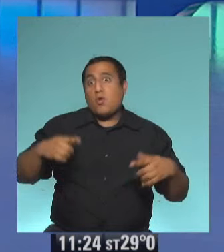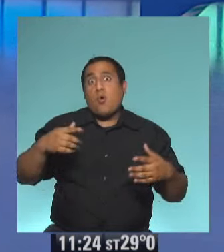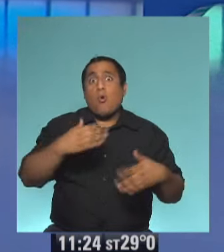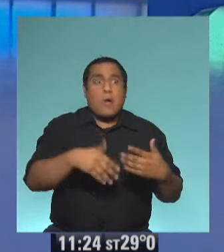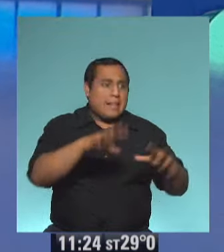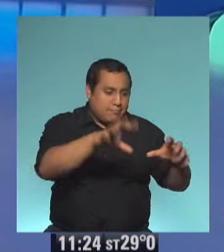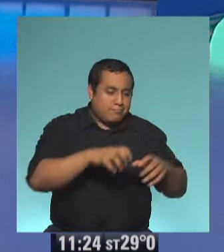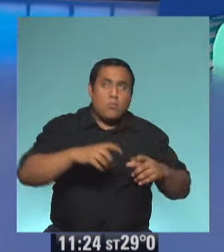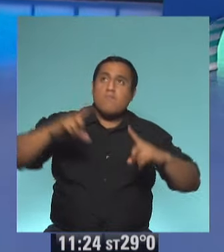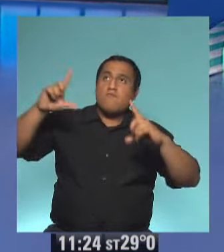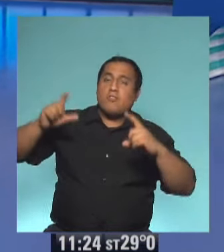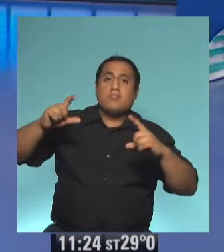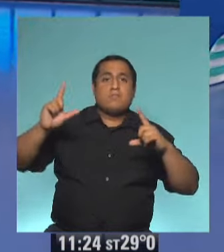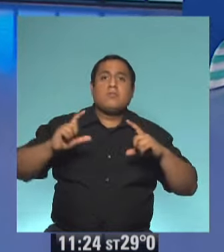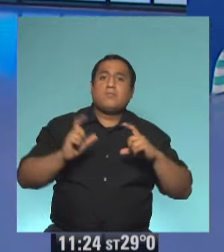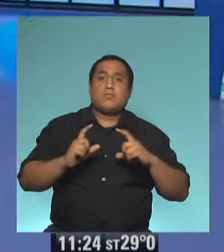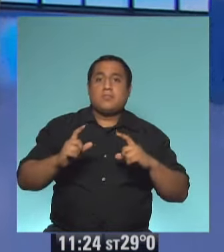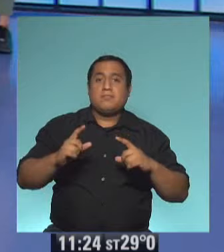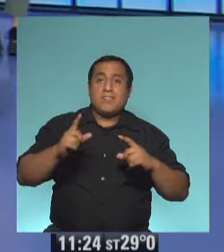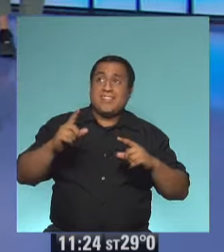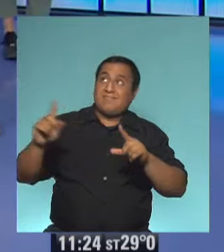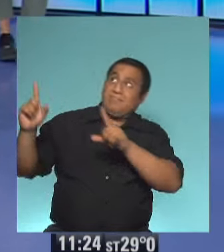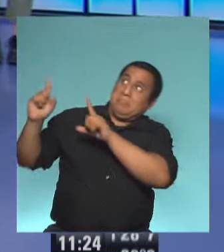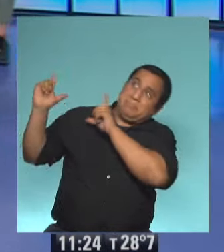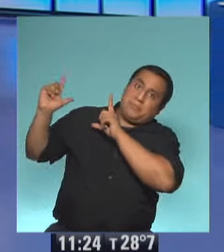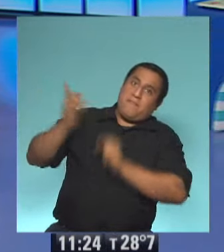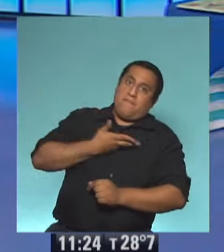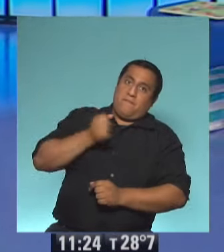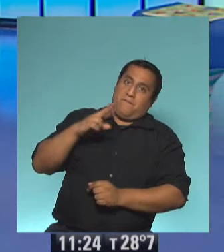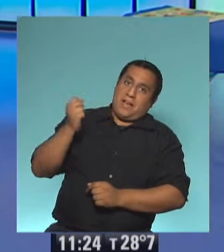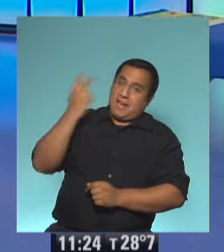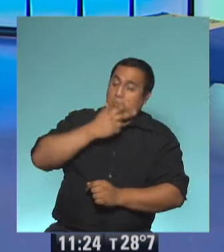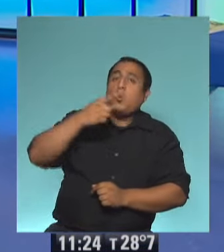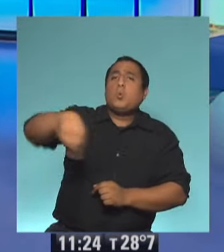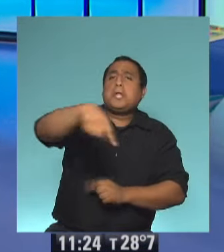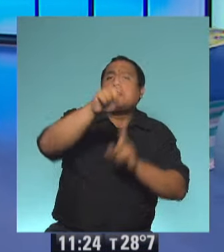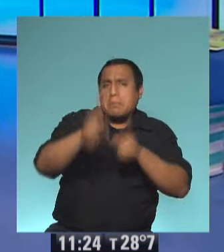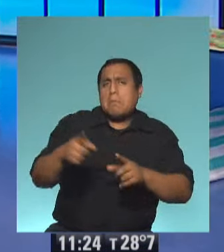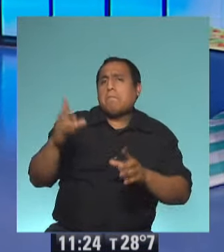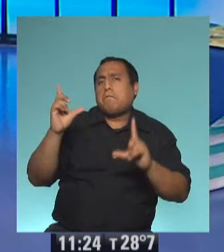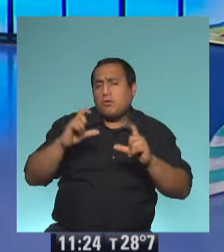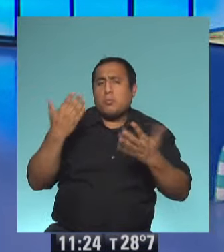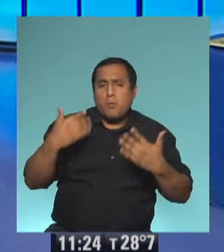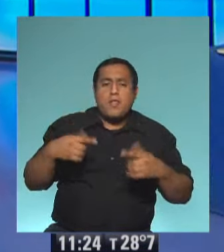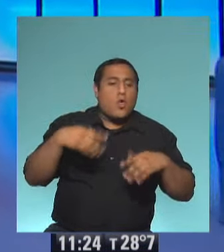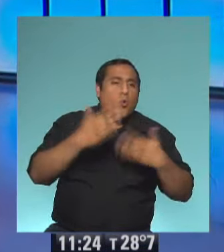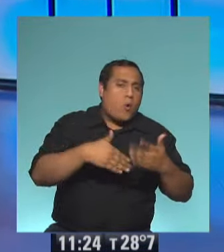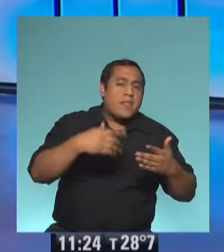juego, juguete, ahí está, instrumento nos acá que con tengamos entonces, de madera. Y ustedes en casa también se pueden sacar la foto con un elemento,